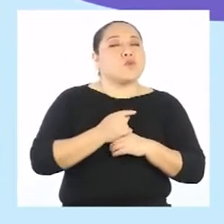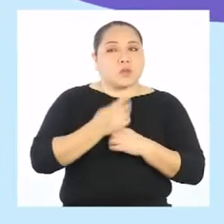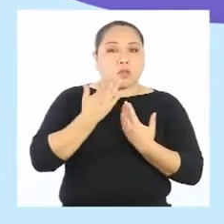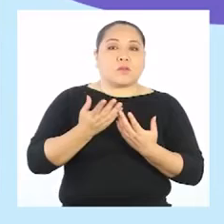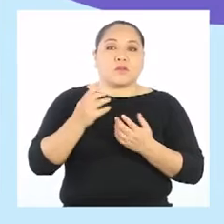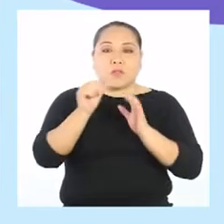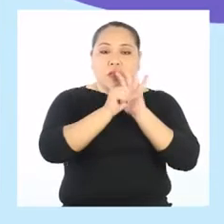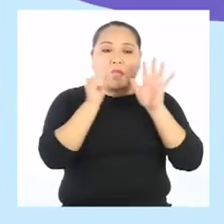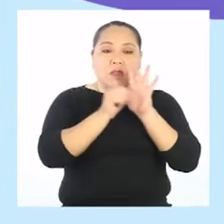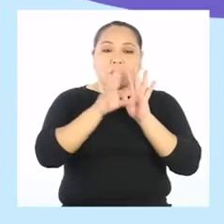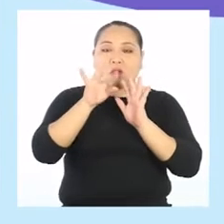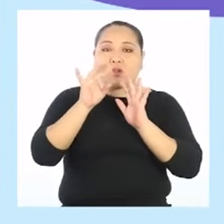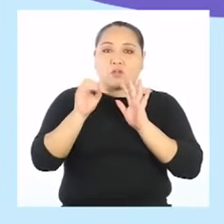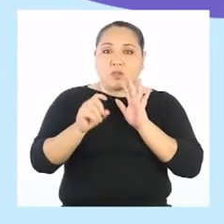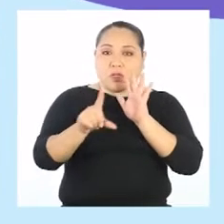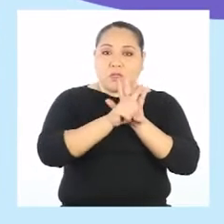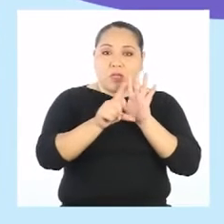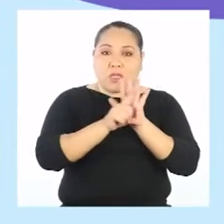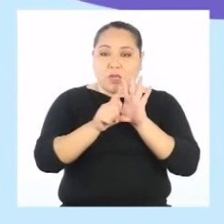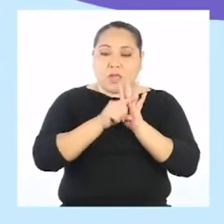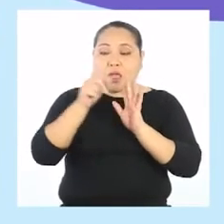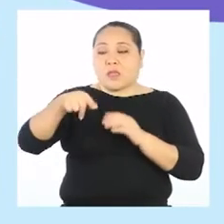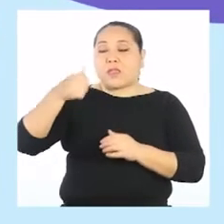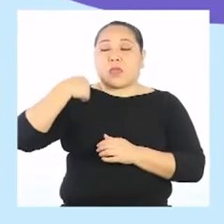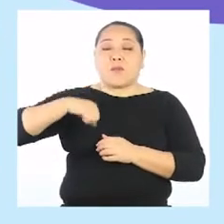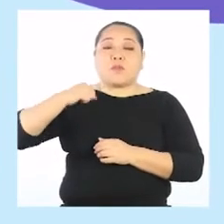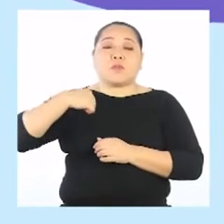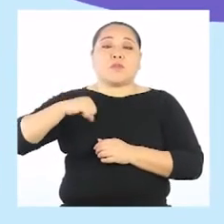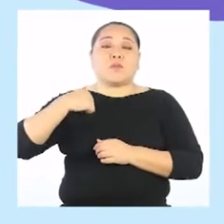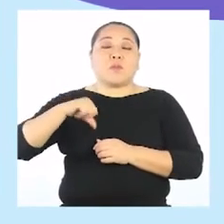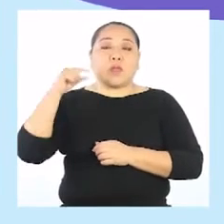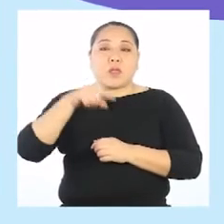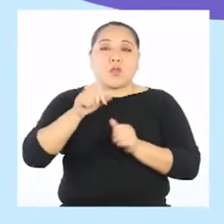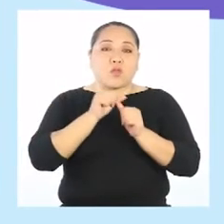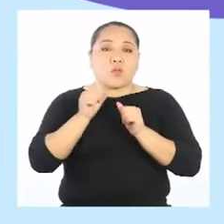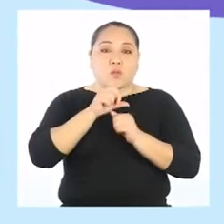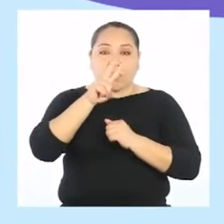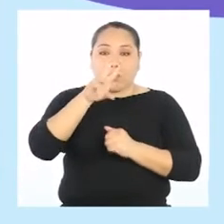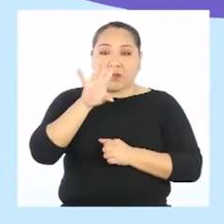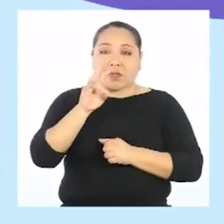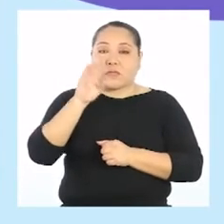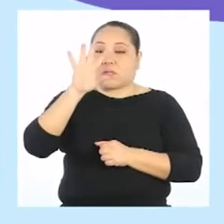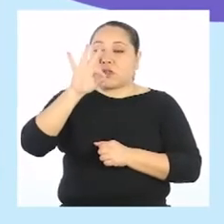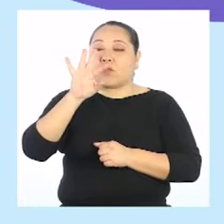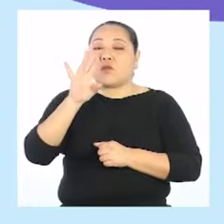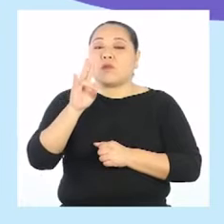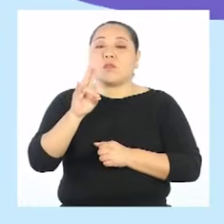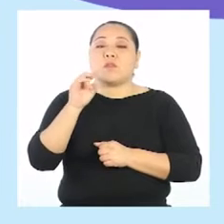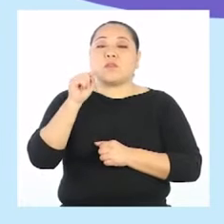el artículo 80 de la Ley Orgánica de Municipalidades número